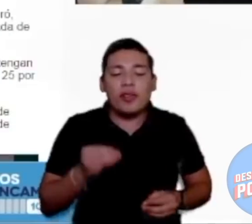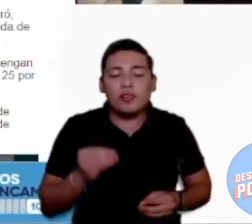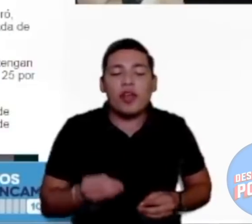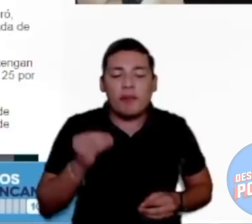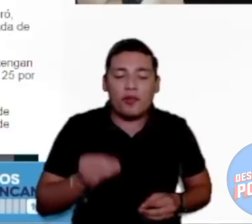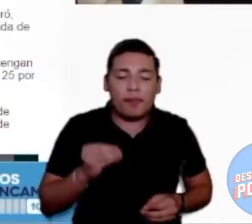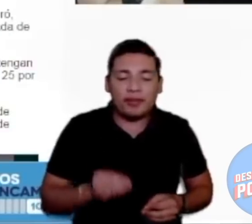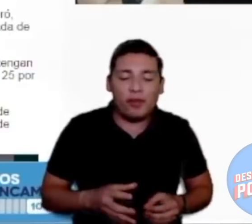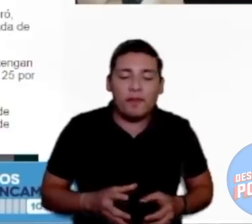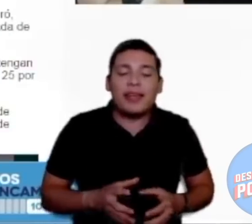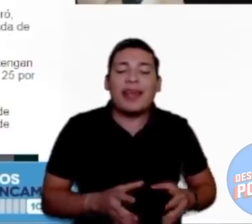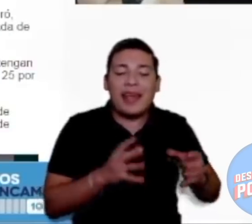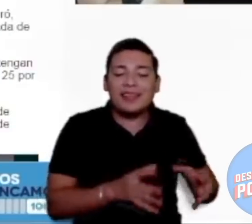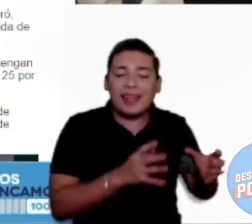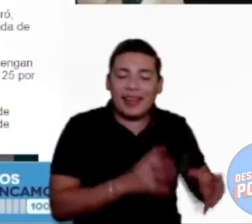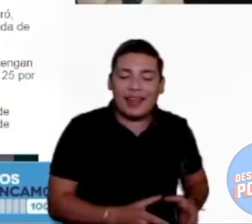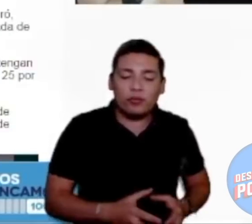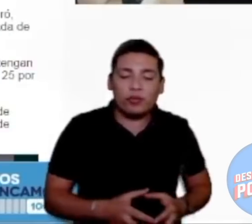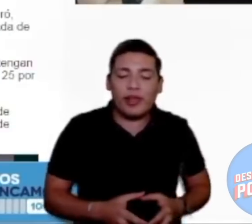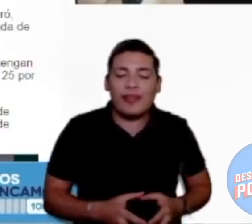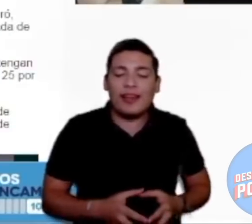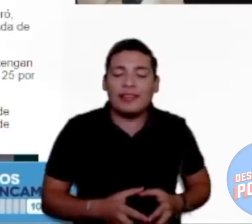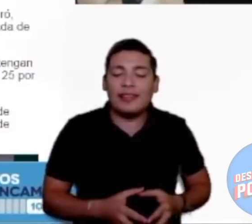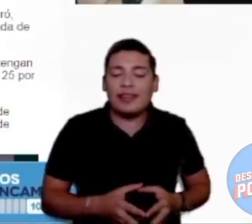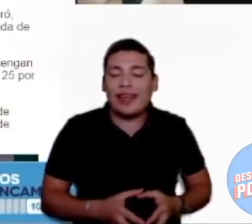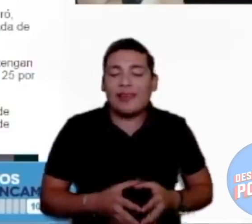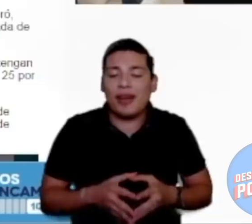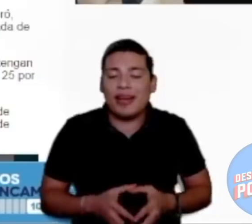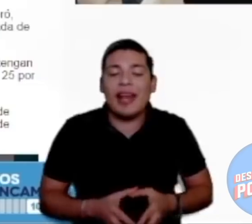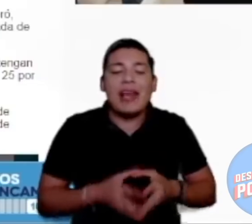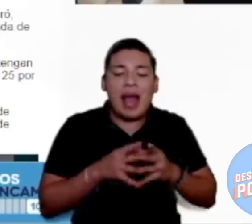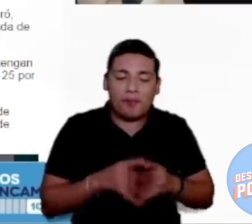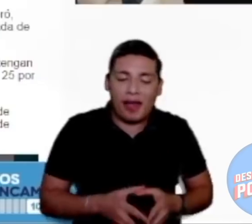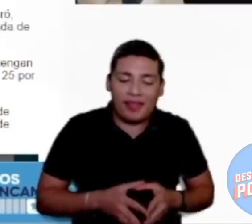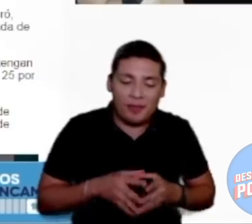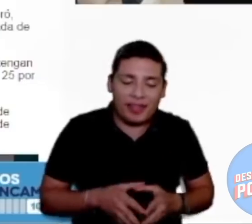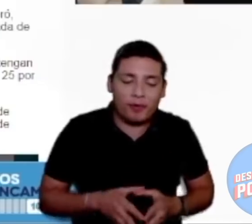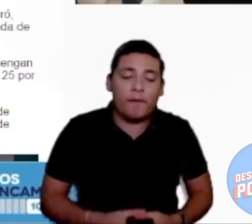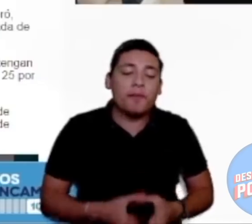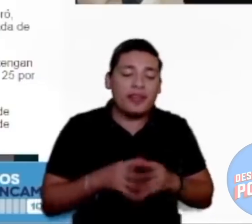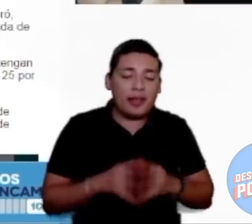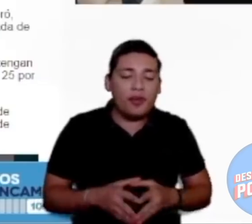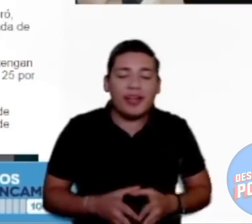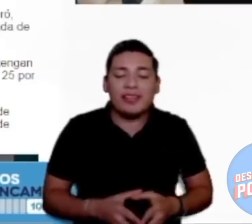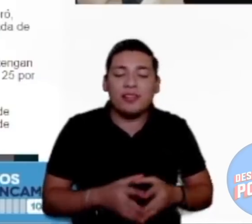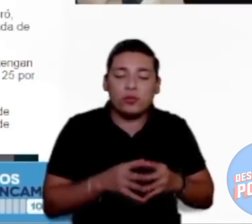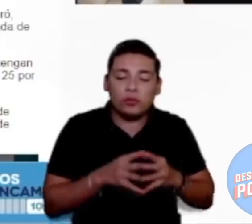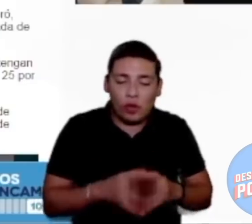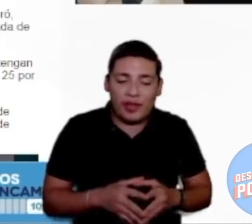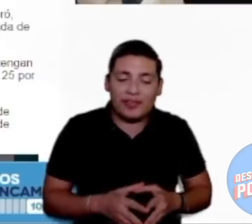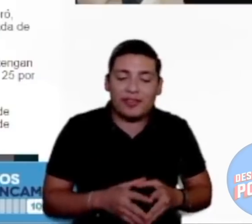lo hizo en mayo pasado, que este quedaría en custodia de la Secretaría de Marina Armada de México. Detalló que en